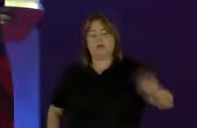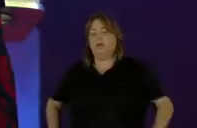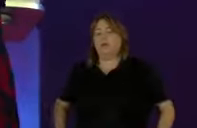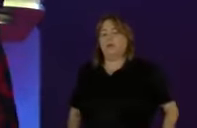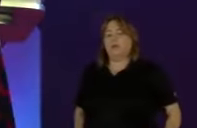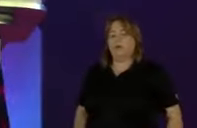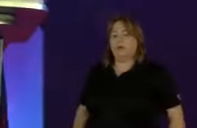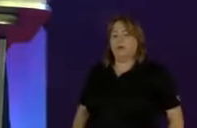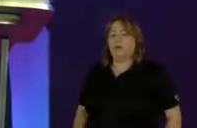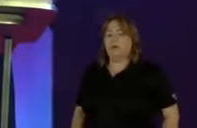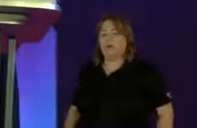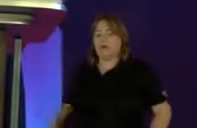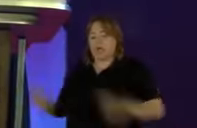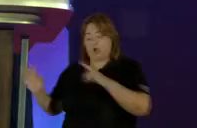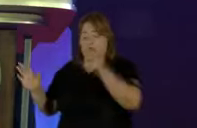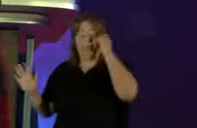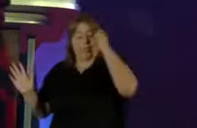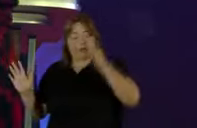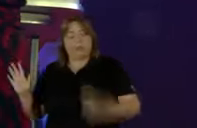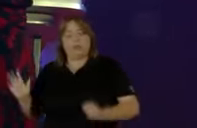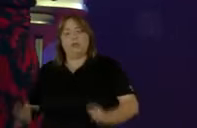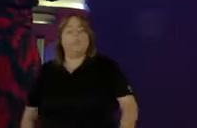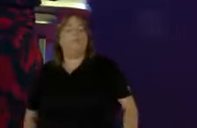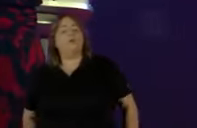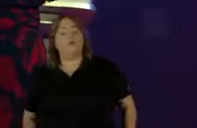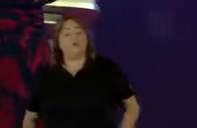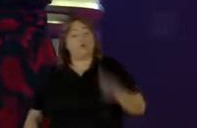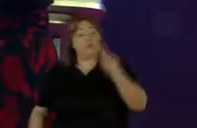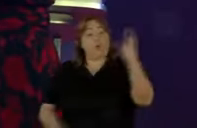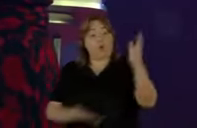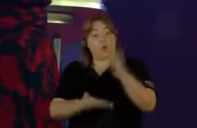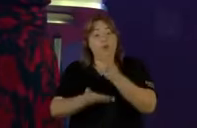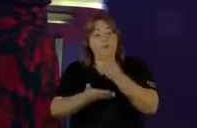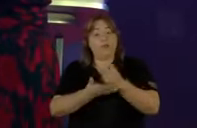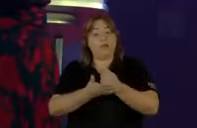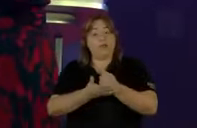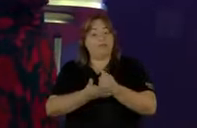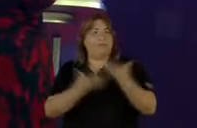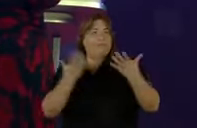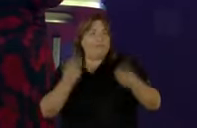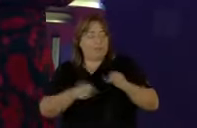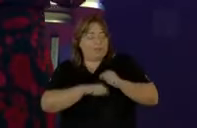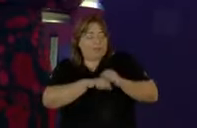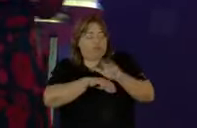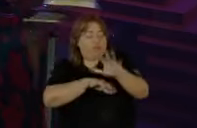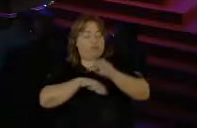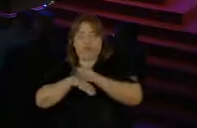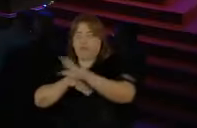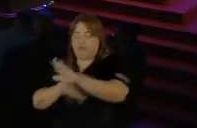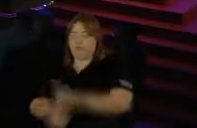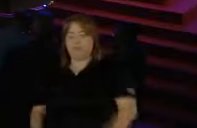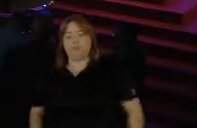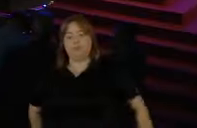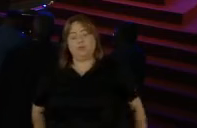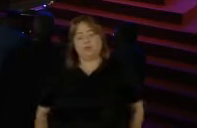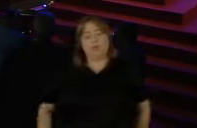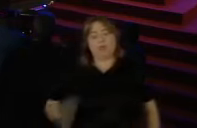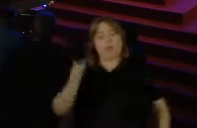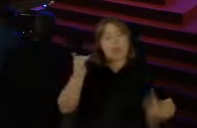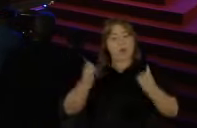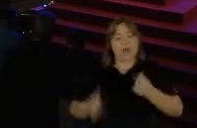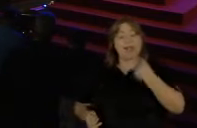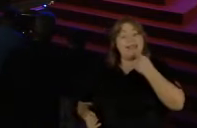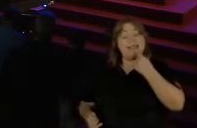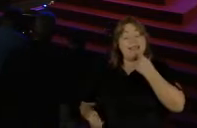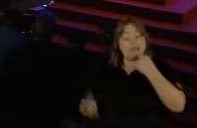Y ellos están dando testimonio, hermano. Su ofrenda está llegando. Está llegando a donde tiene que llegar. Gloria a Dios, qué bueno. Repita conmigo, cierre